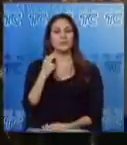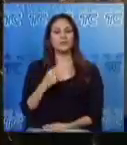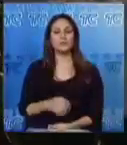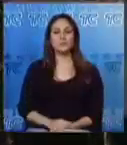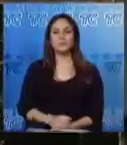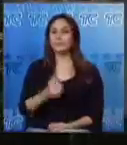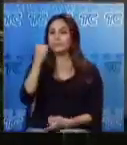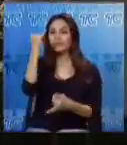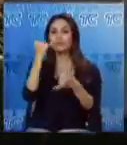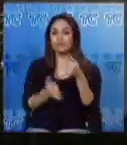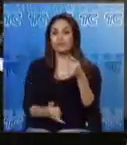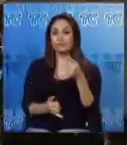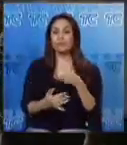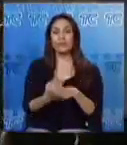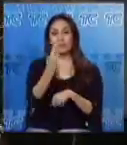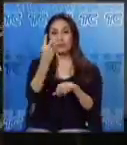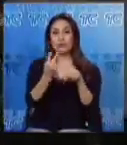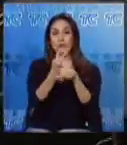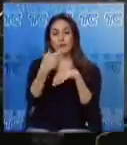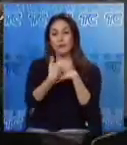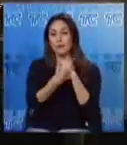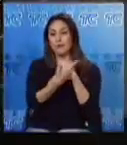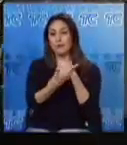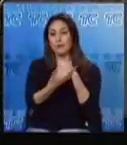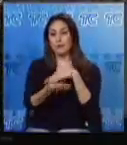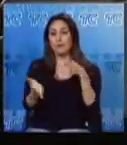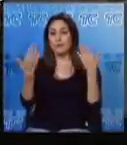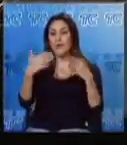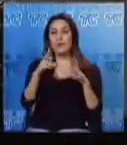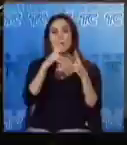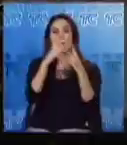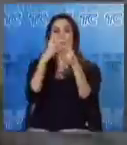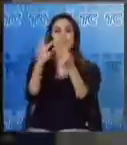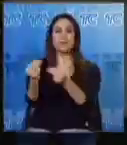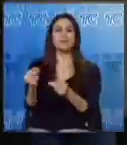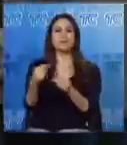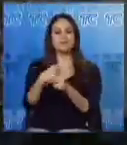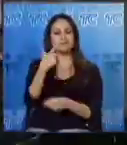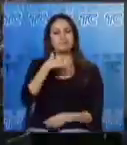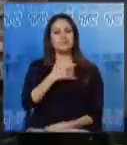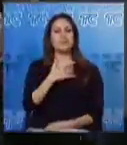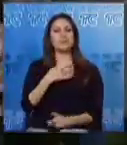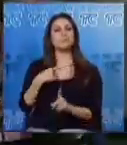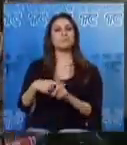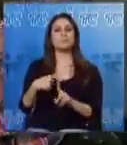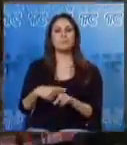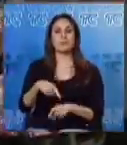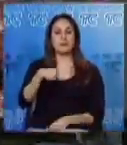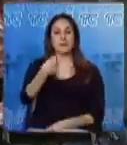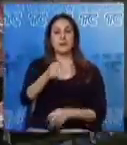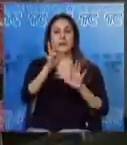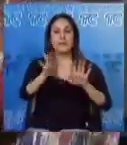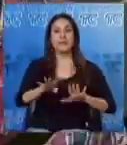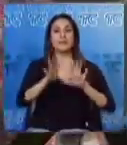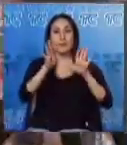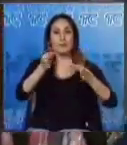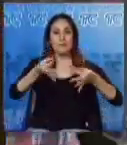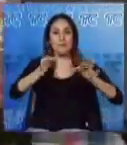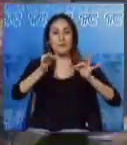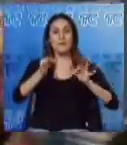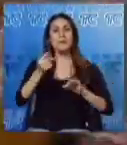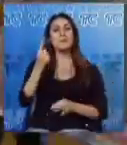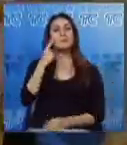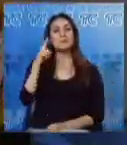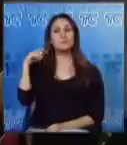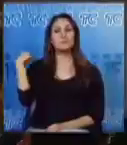Al final y tras 2 horas de duración, cada candidato salió sintiéndose triunfador. El 19 de febrero veremos